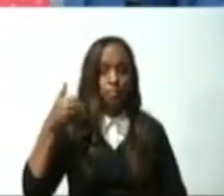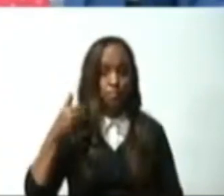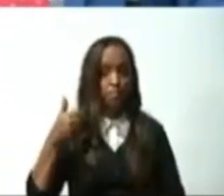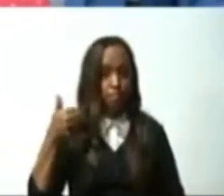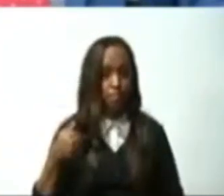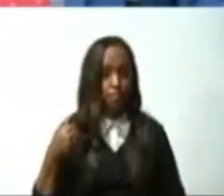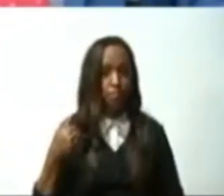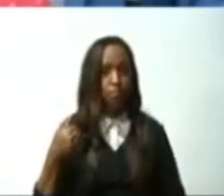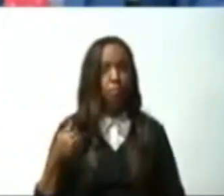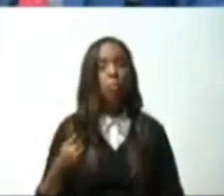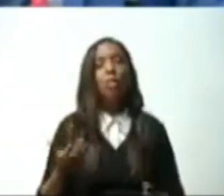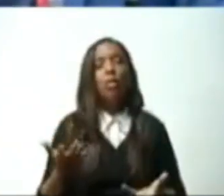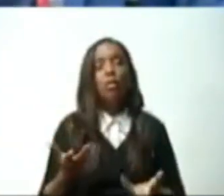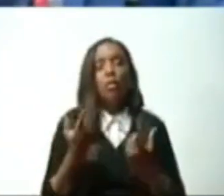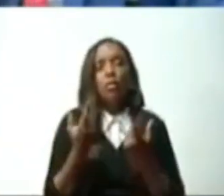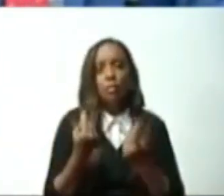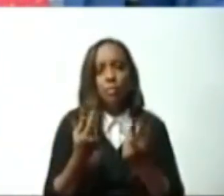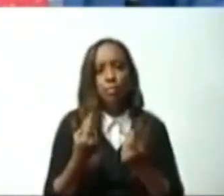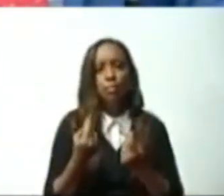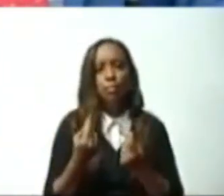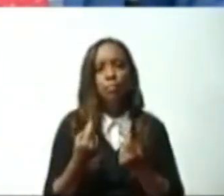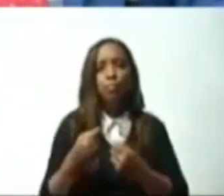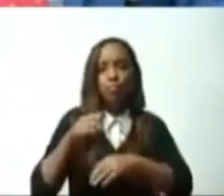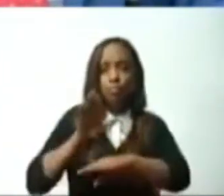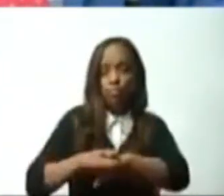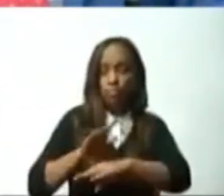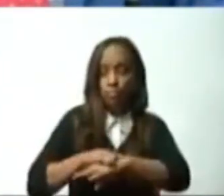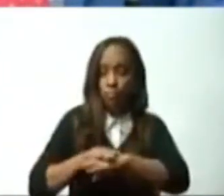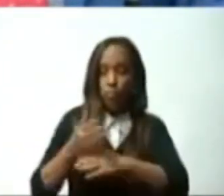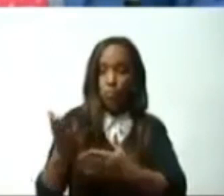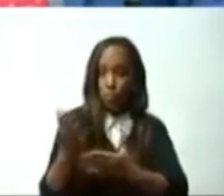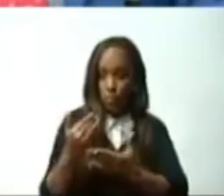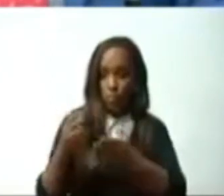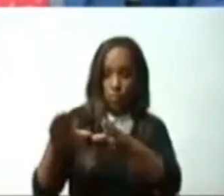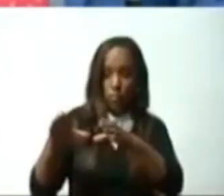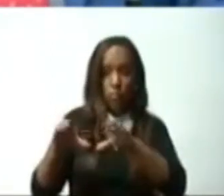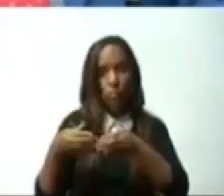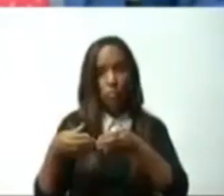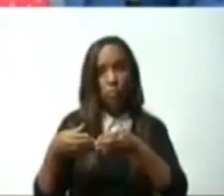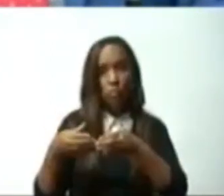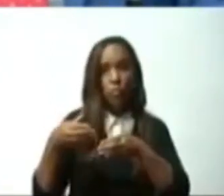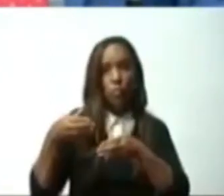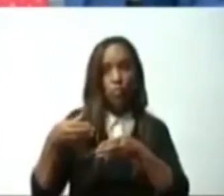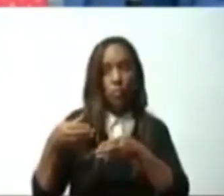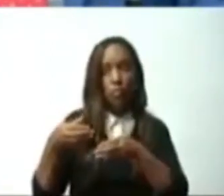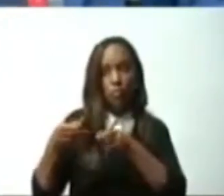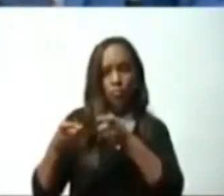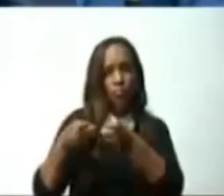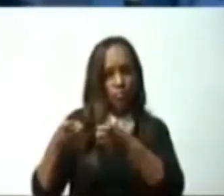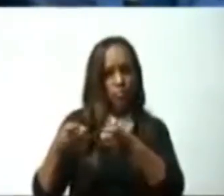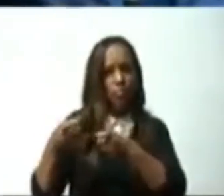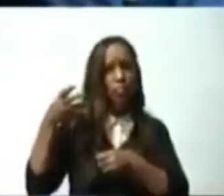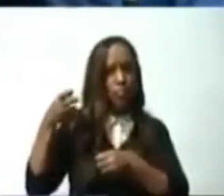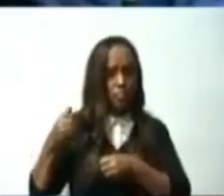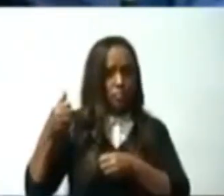los actores principales, administradoras de fondos de pensiones. Posterior a las audiencias, se produjo